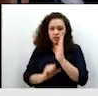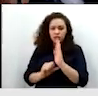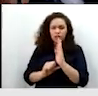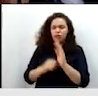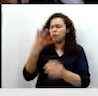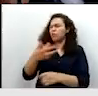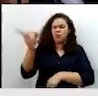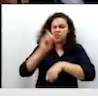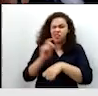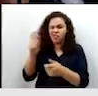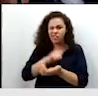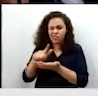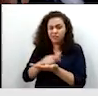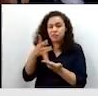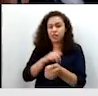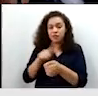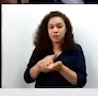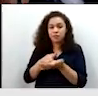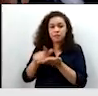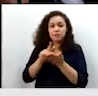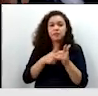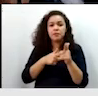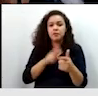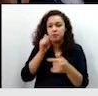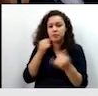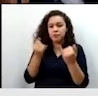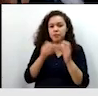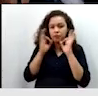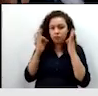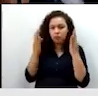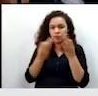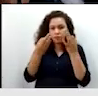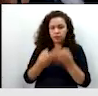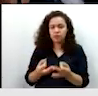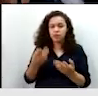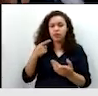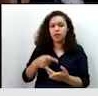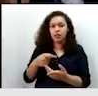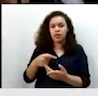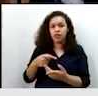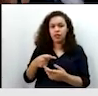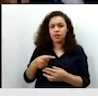esta limpieza y manejar de forma adecuada los residuos.